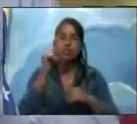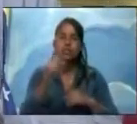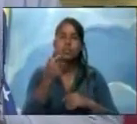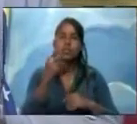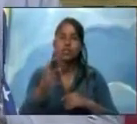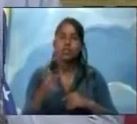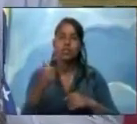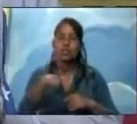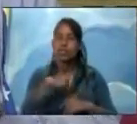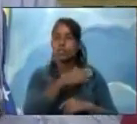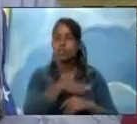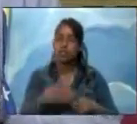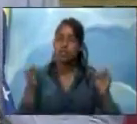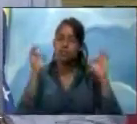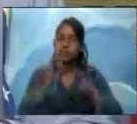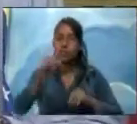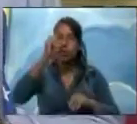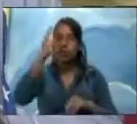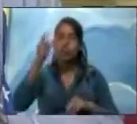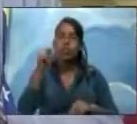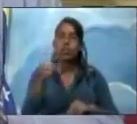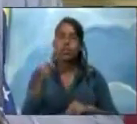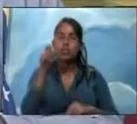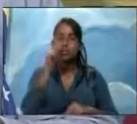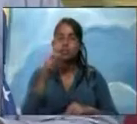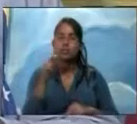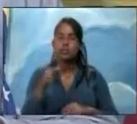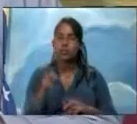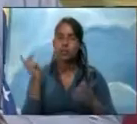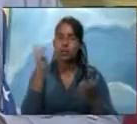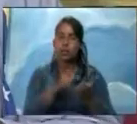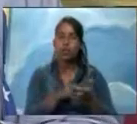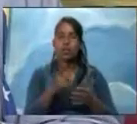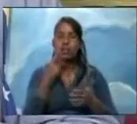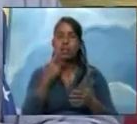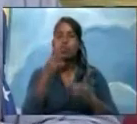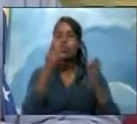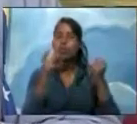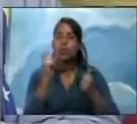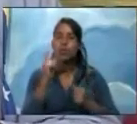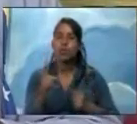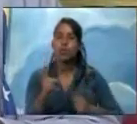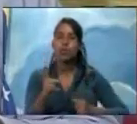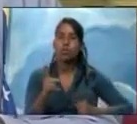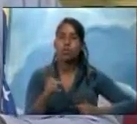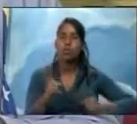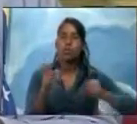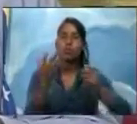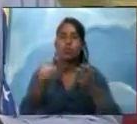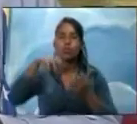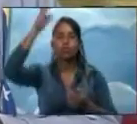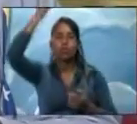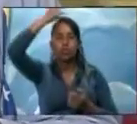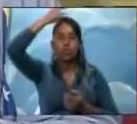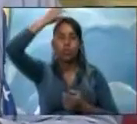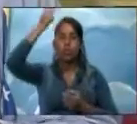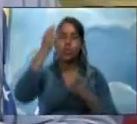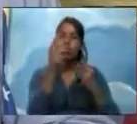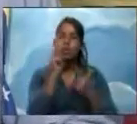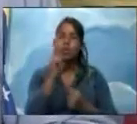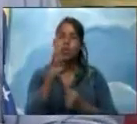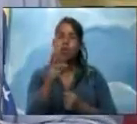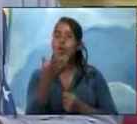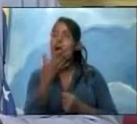quiero enfatizar acá lo que vio Daniel. Esto fue lo que vio Daniel. Número uno, tronos. Número dos,